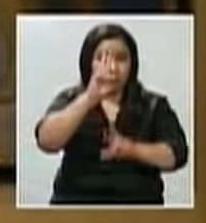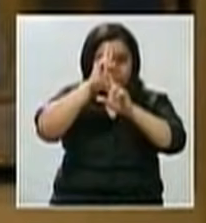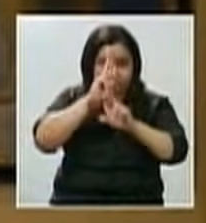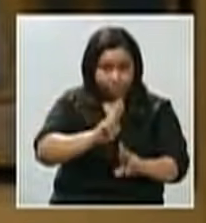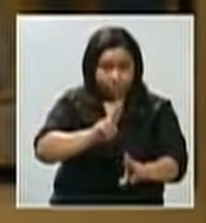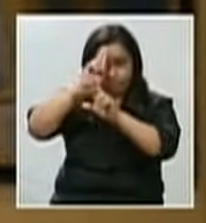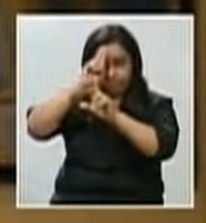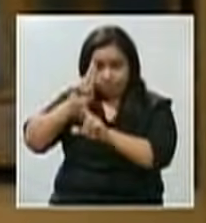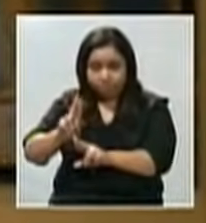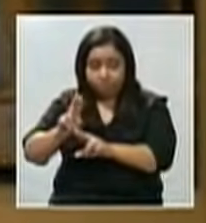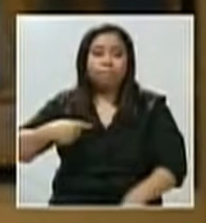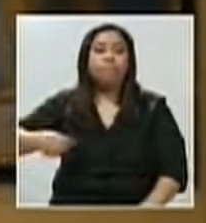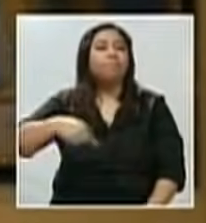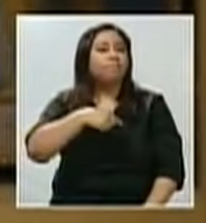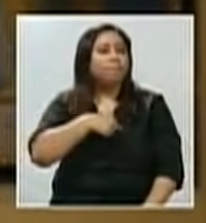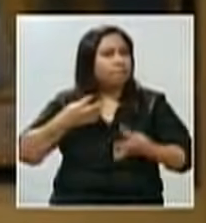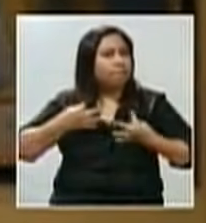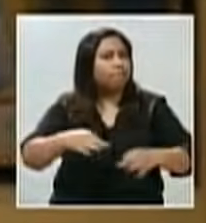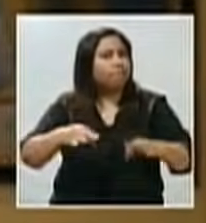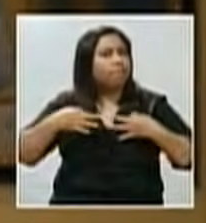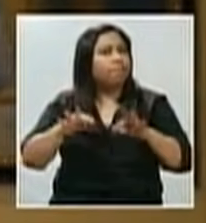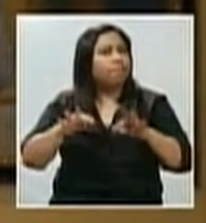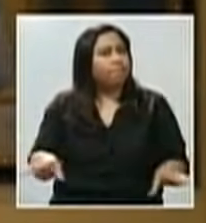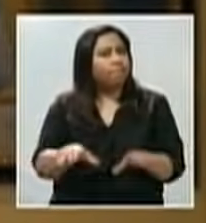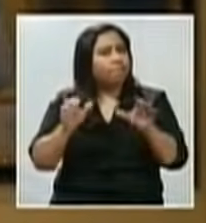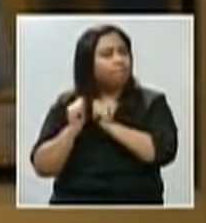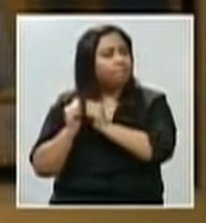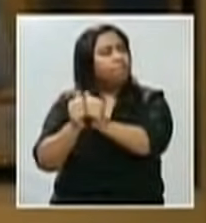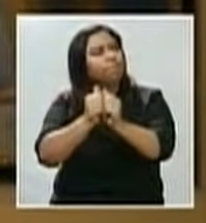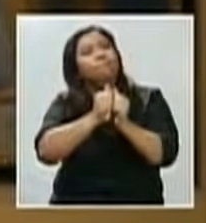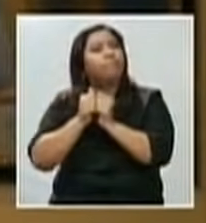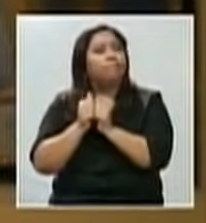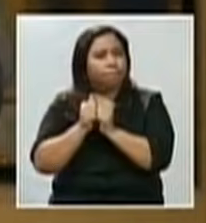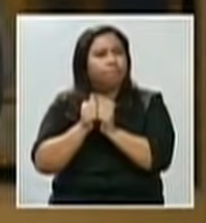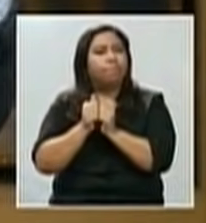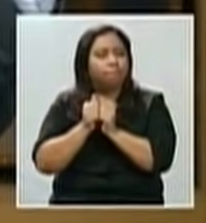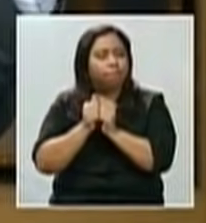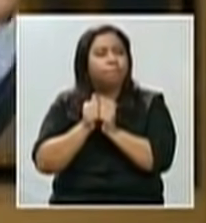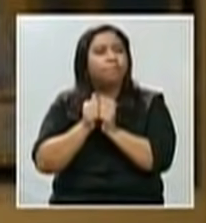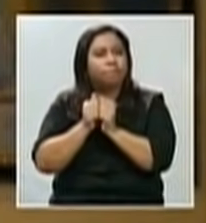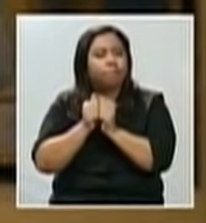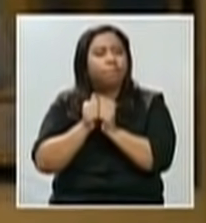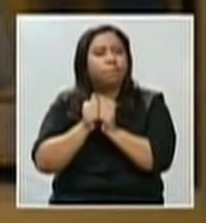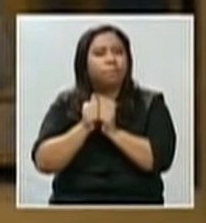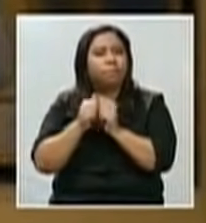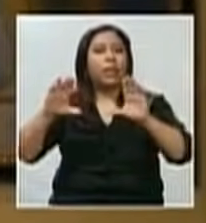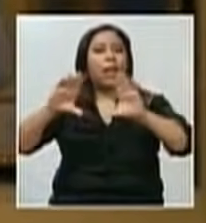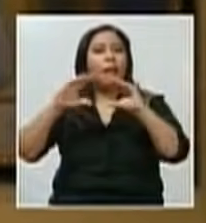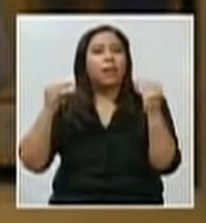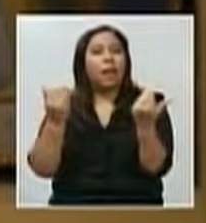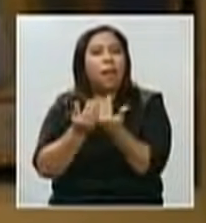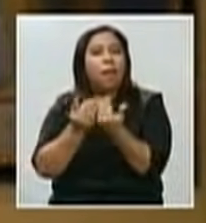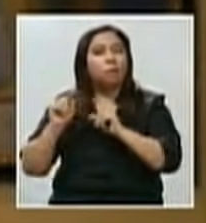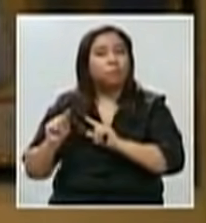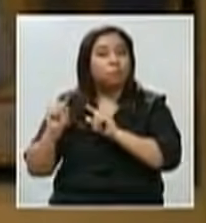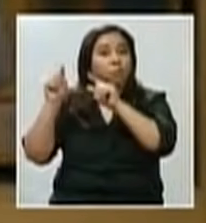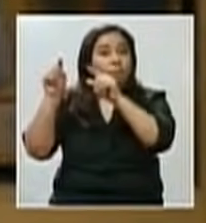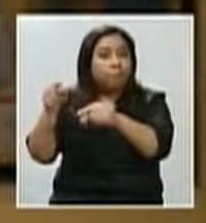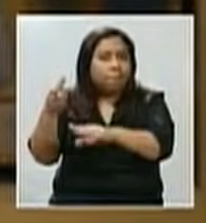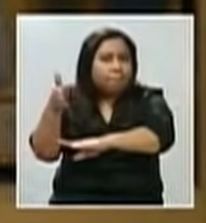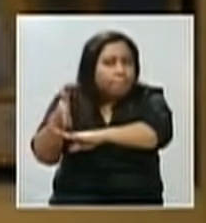a realizar esfuerzos e impulsar acciones conjuntas que nos permitan gradualmente ir retornando de manera